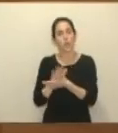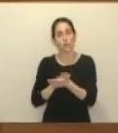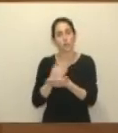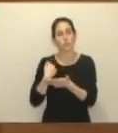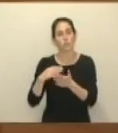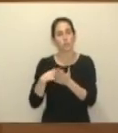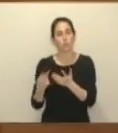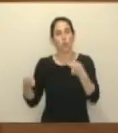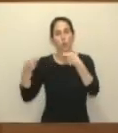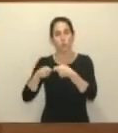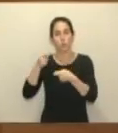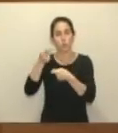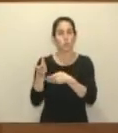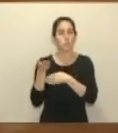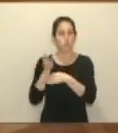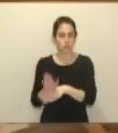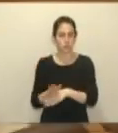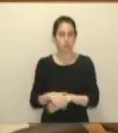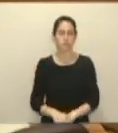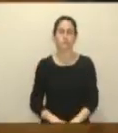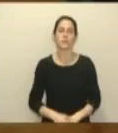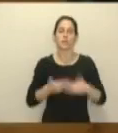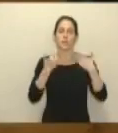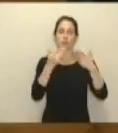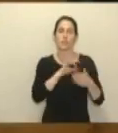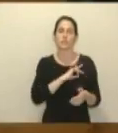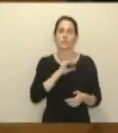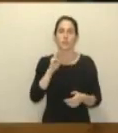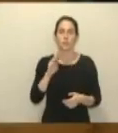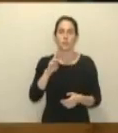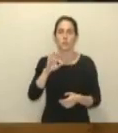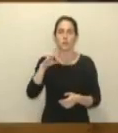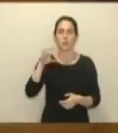consorcio que ustedes plantean. Gracias, señor Prendes. Para contestar tiene la palabra la